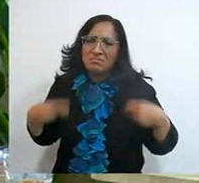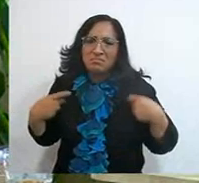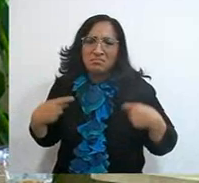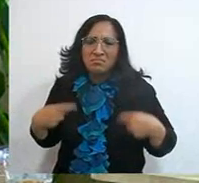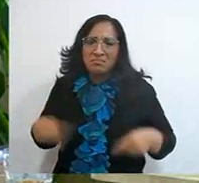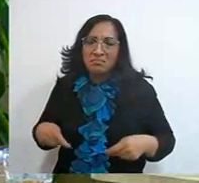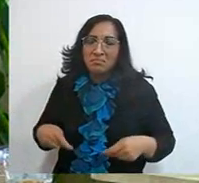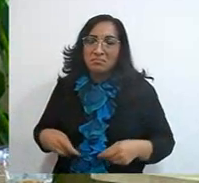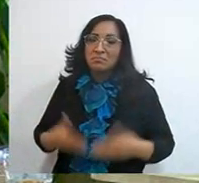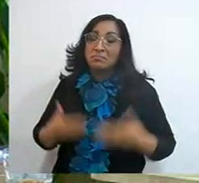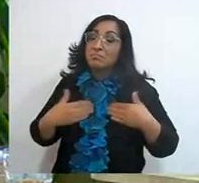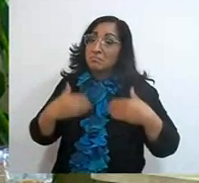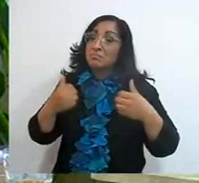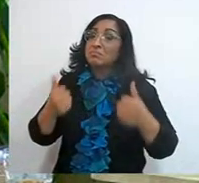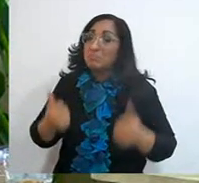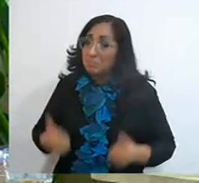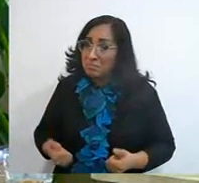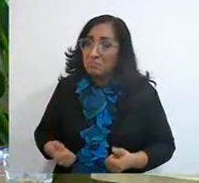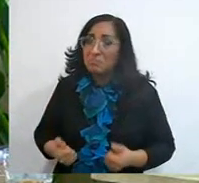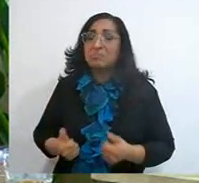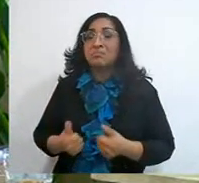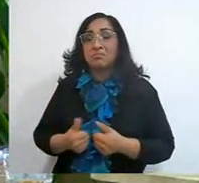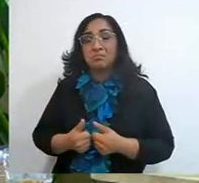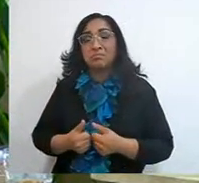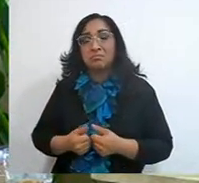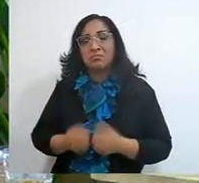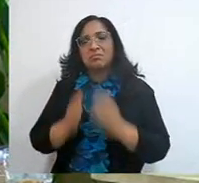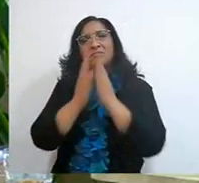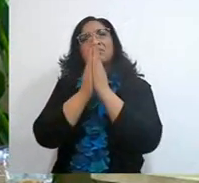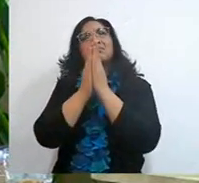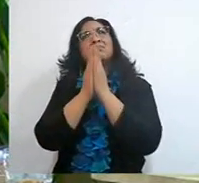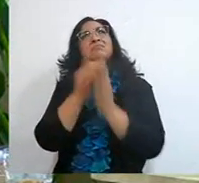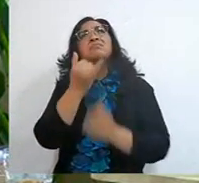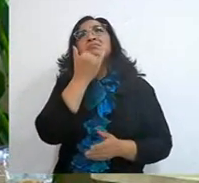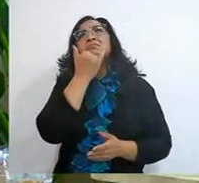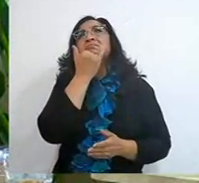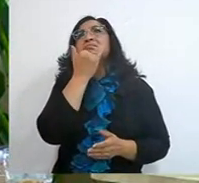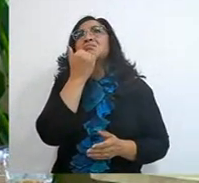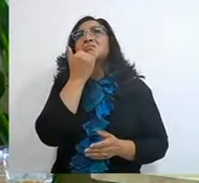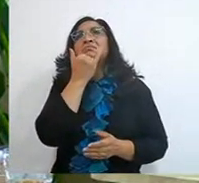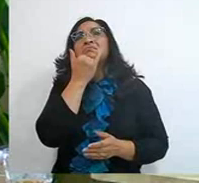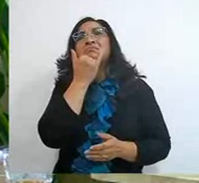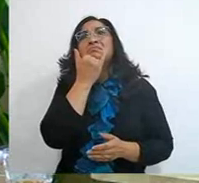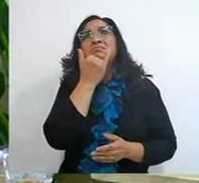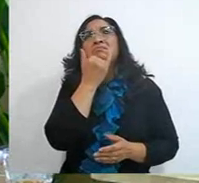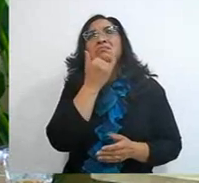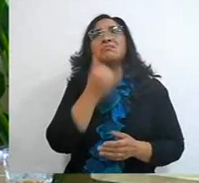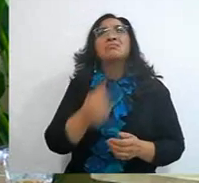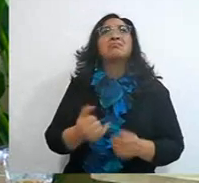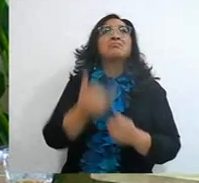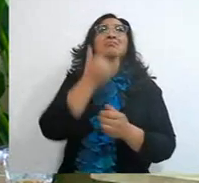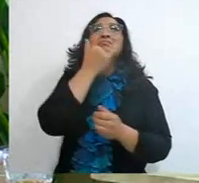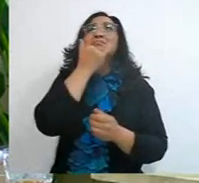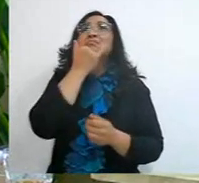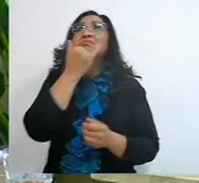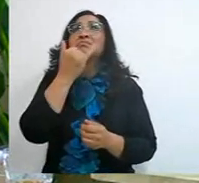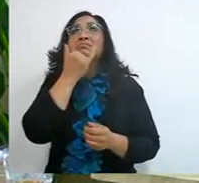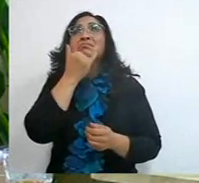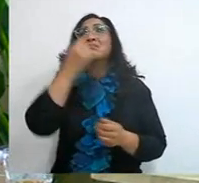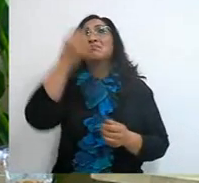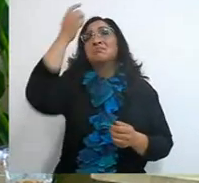Señor, que al ir entendiendo este mensaje, te piden perdón, Señor. Te piden perdón,